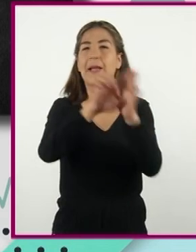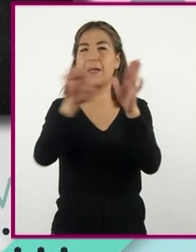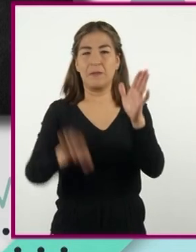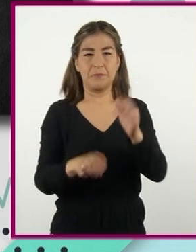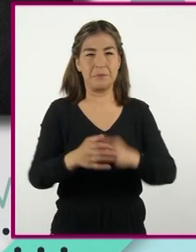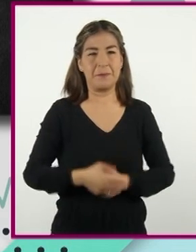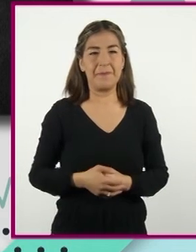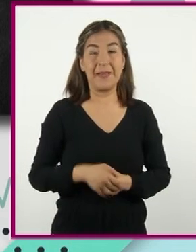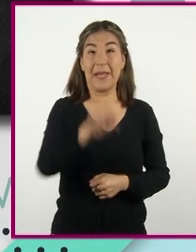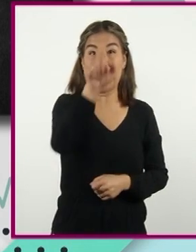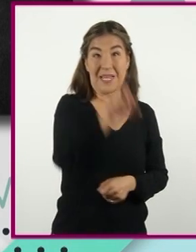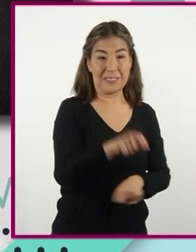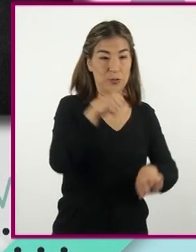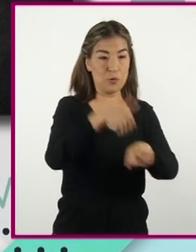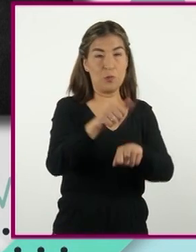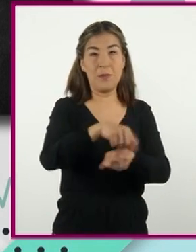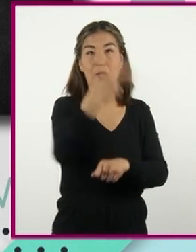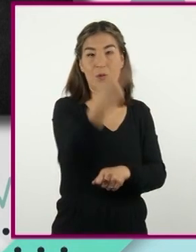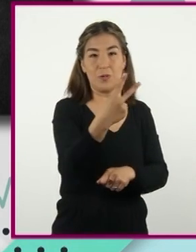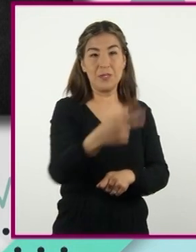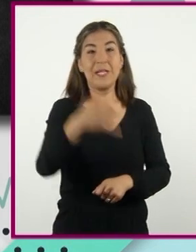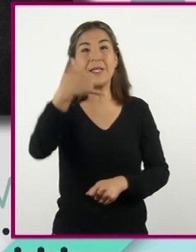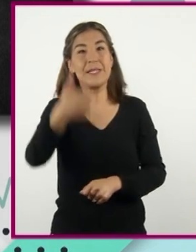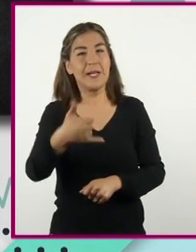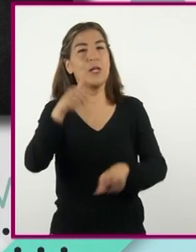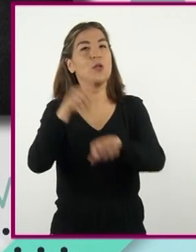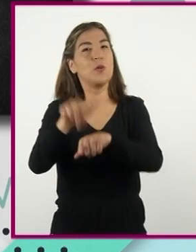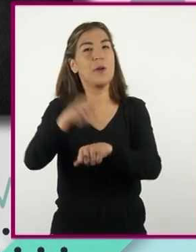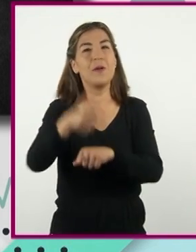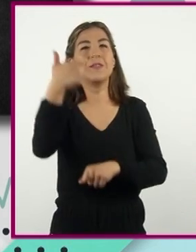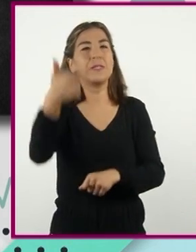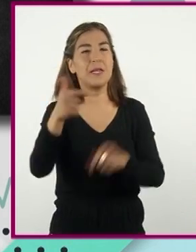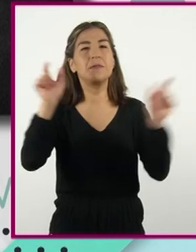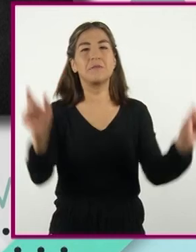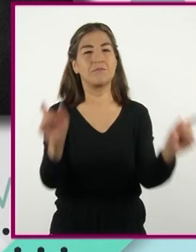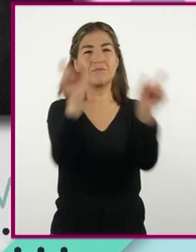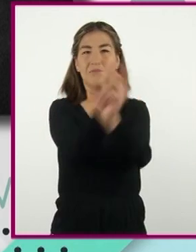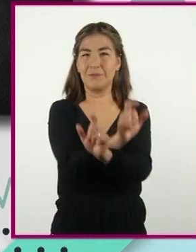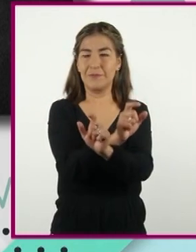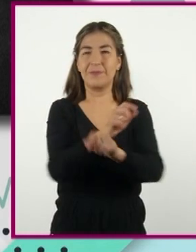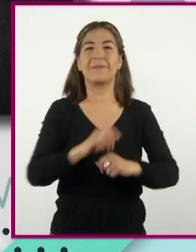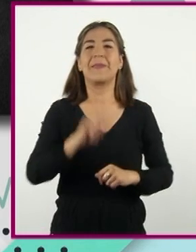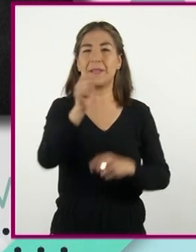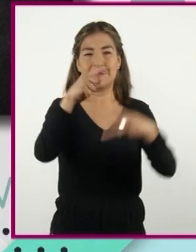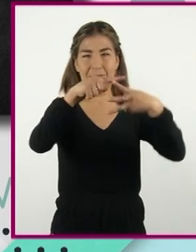que x sea 2 y y sea 7 y lo sustituimos en las tres expresiones.